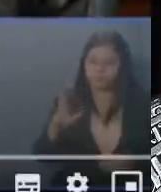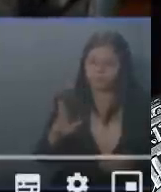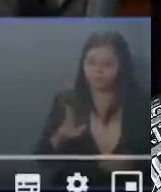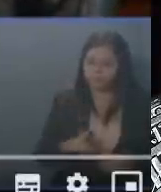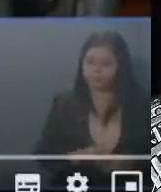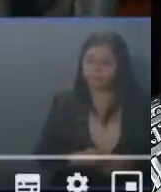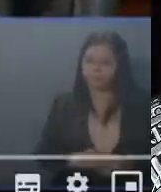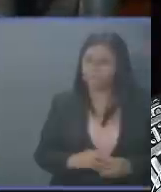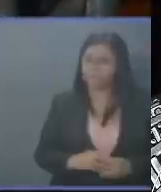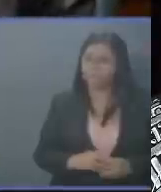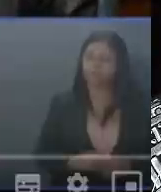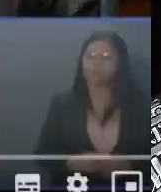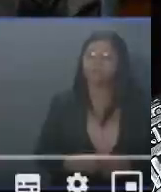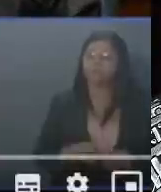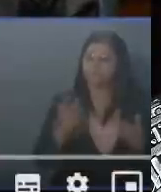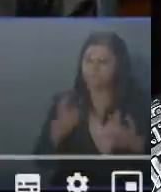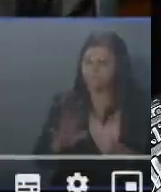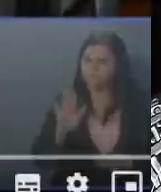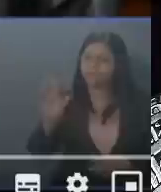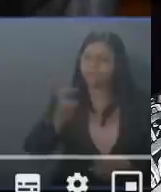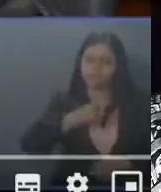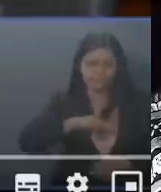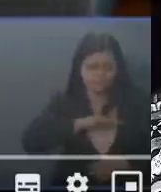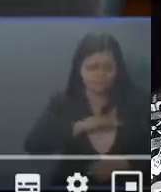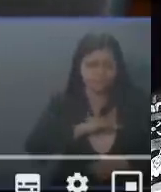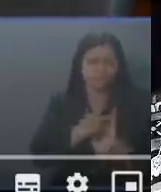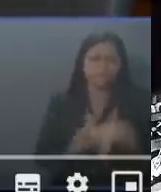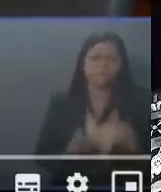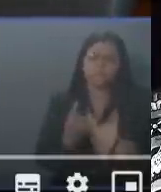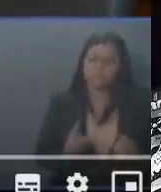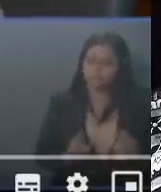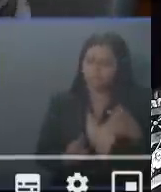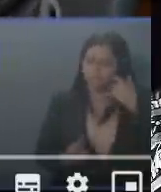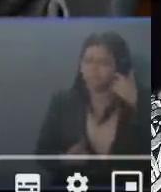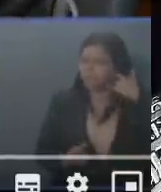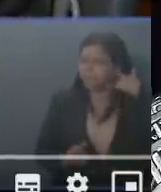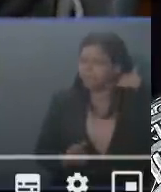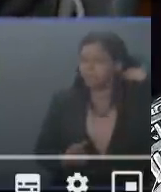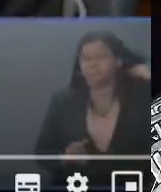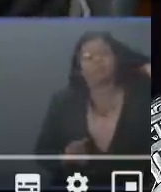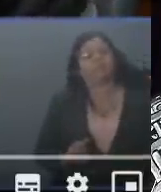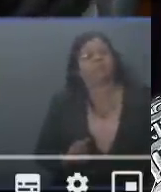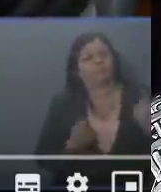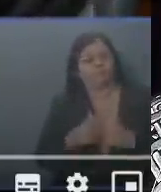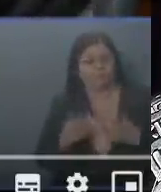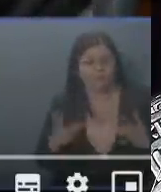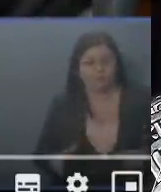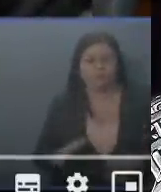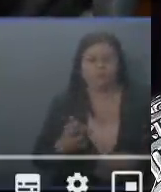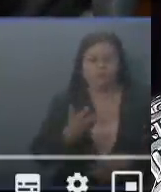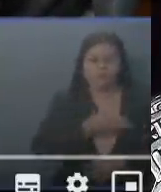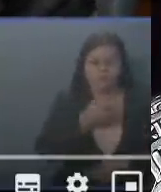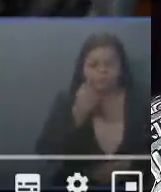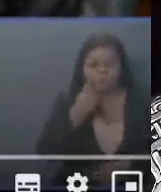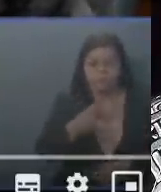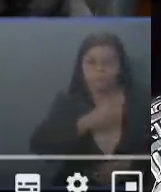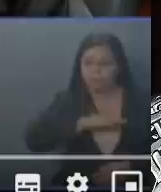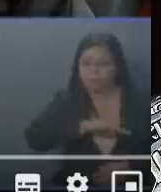la República. ¿Cuál es su misión? Y si uno se va a la misión de la Fiscalía,